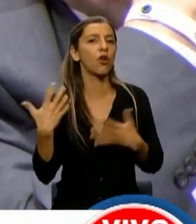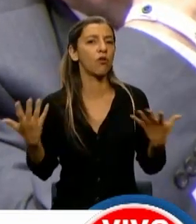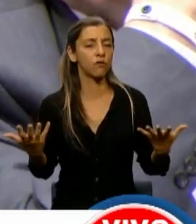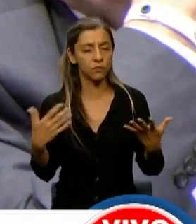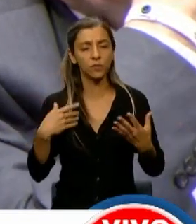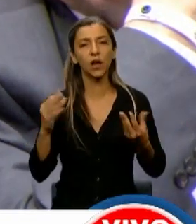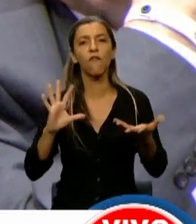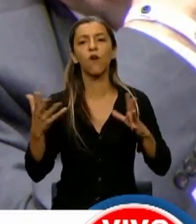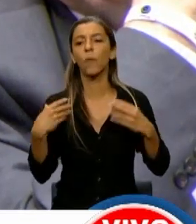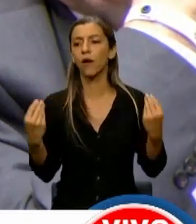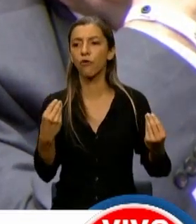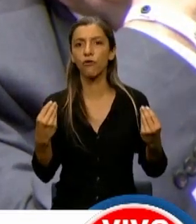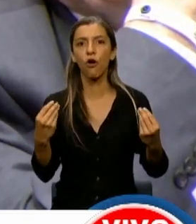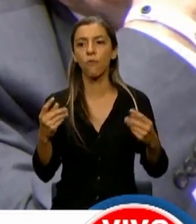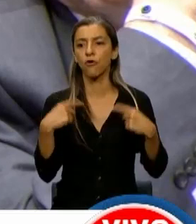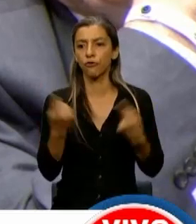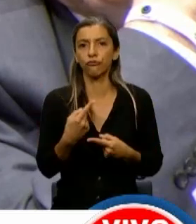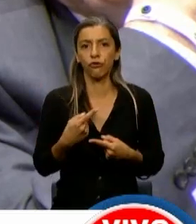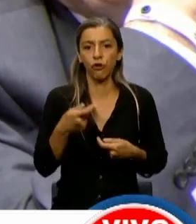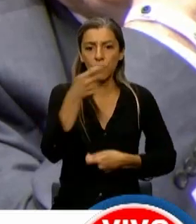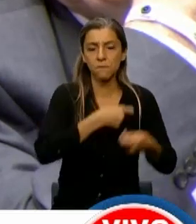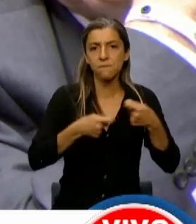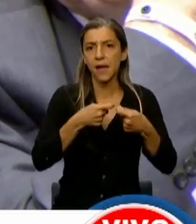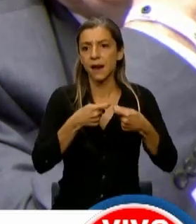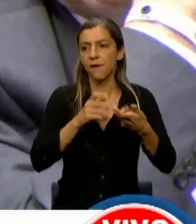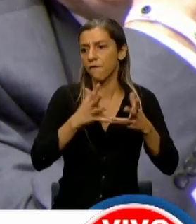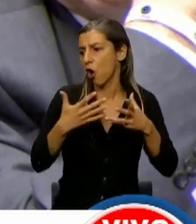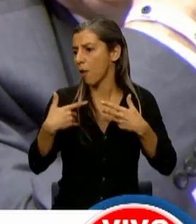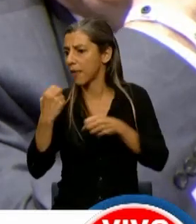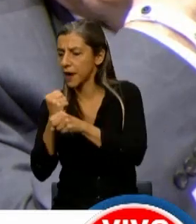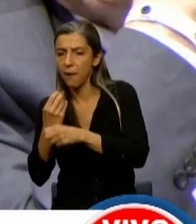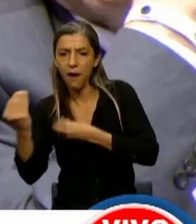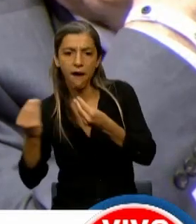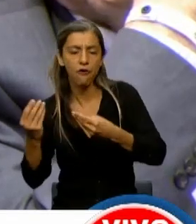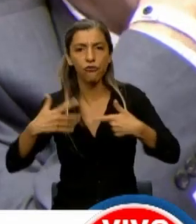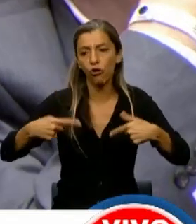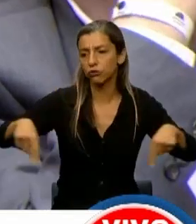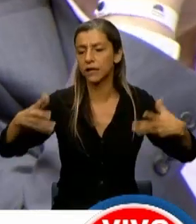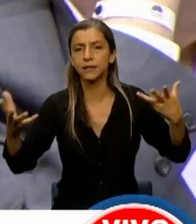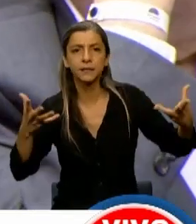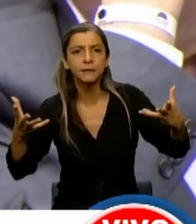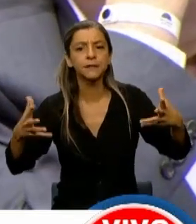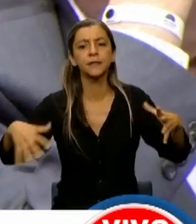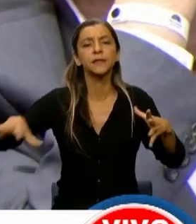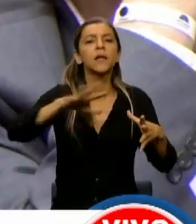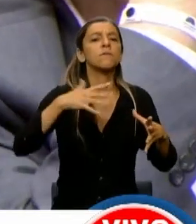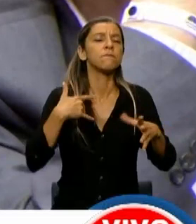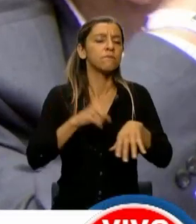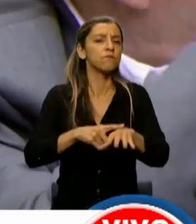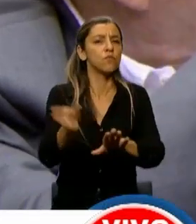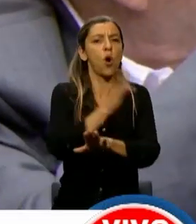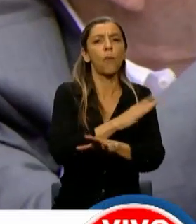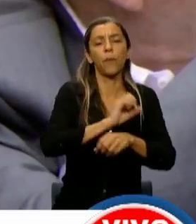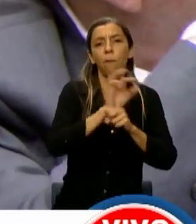y cómo impacta esto sobre el mercado de trabajo? En el momento más duro de la pandemia hubo que tomar medidas